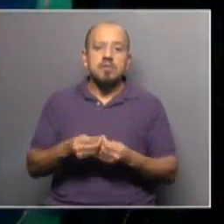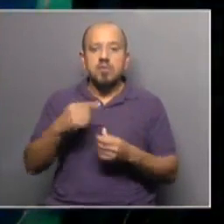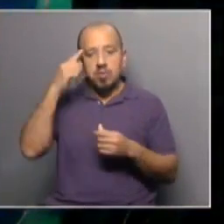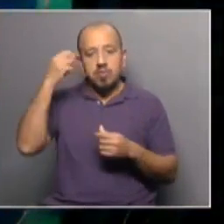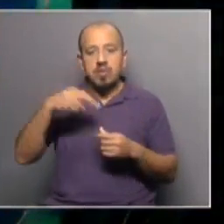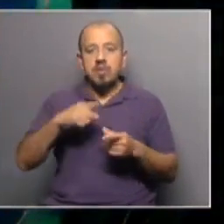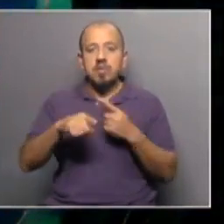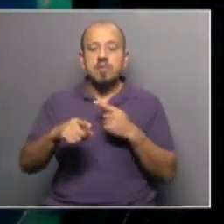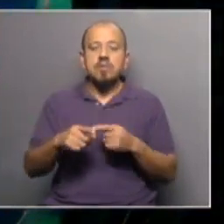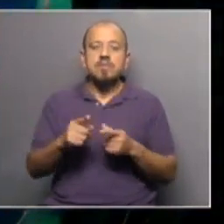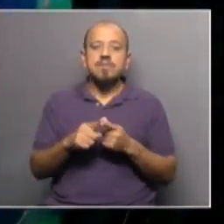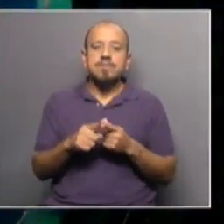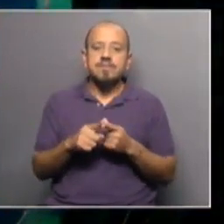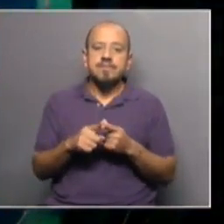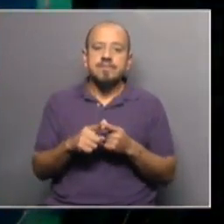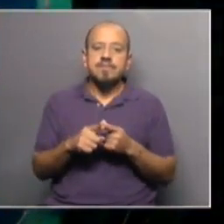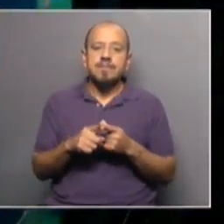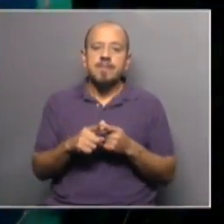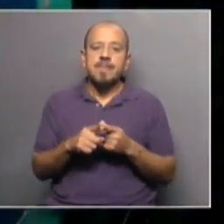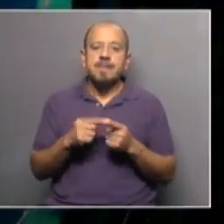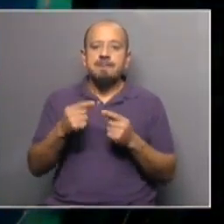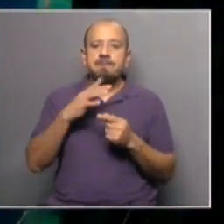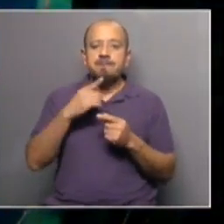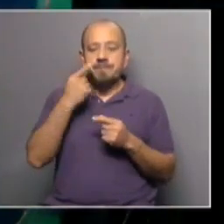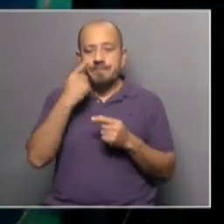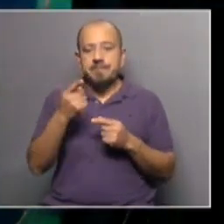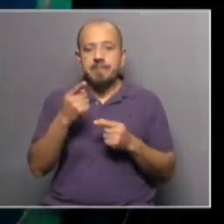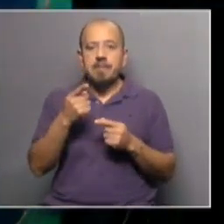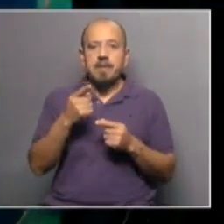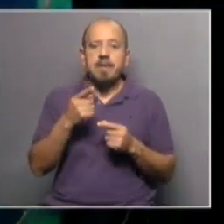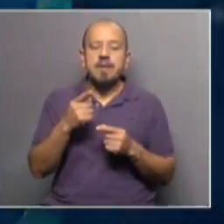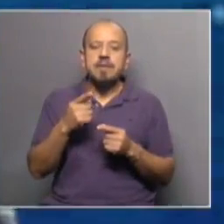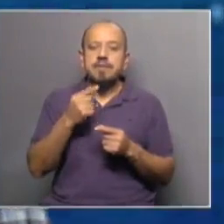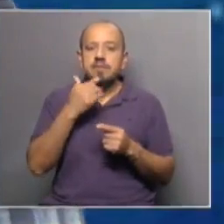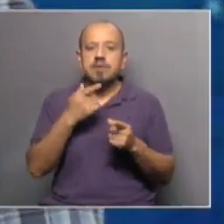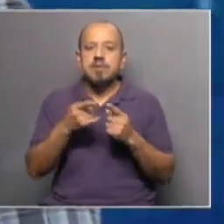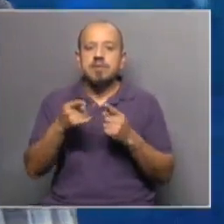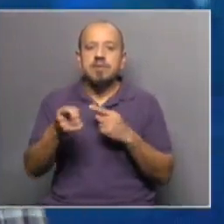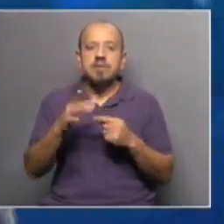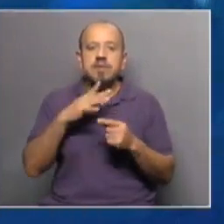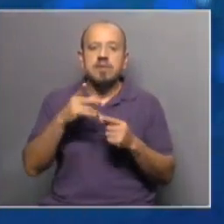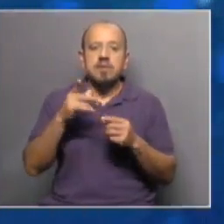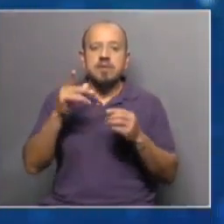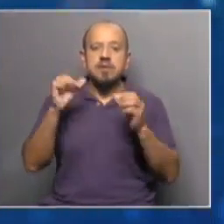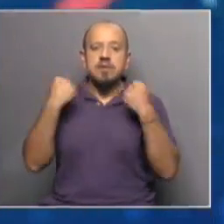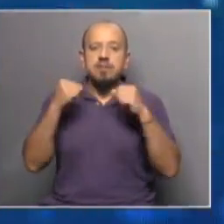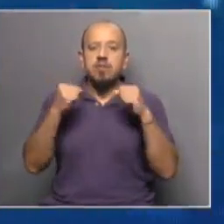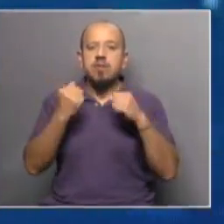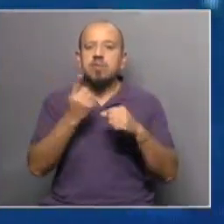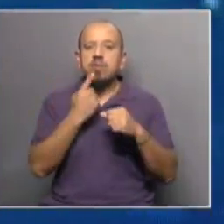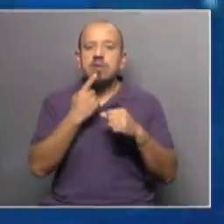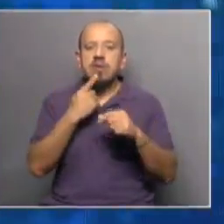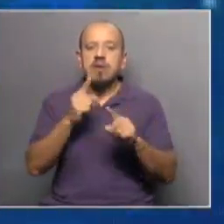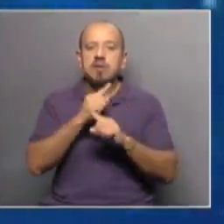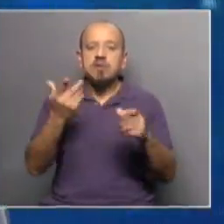son disruptivos, ¿no? Sí, además, si vos mirás, hay esa cuestión que dice Gabriel, ¿no? Que por un lado se dice, bueno, deporte y política no se mezclan o no se